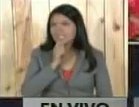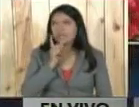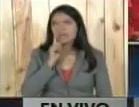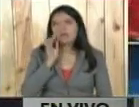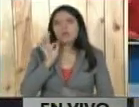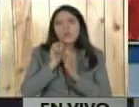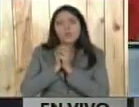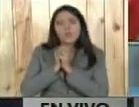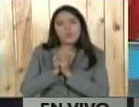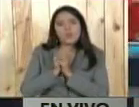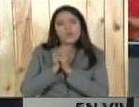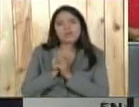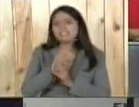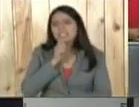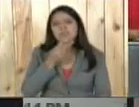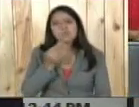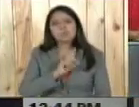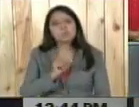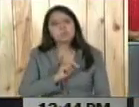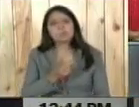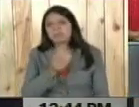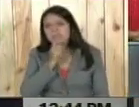Gregorio?